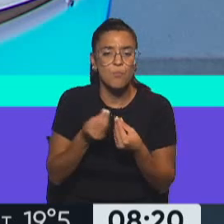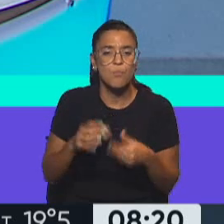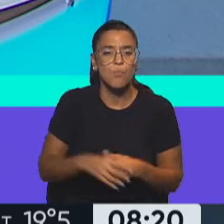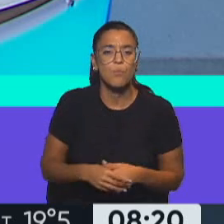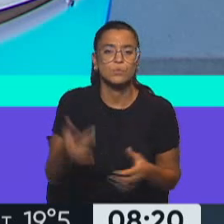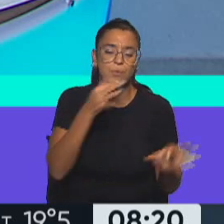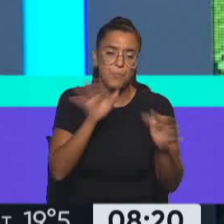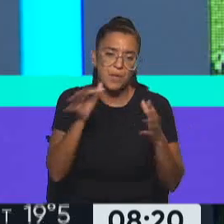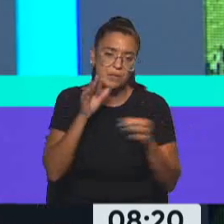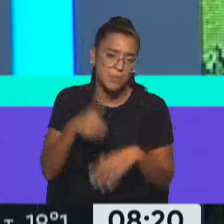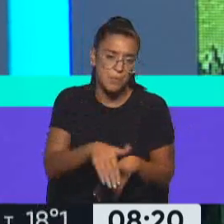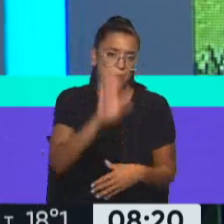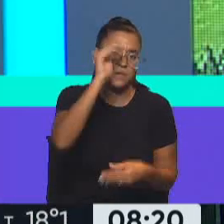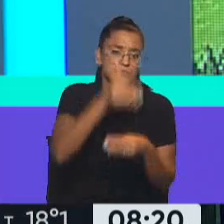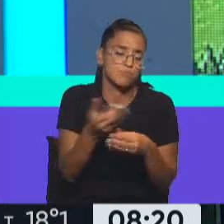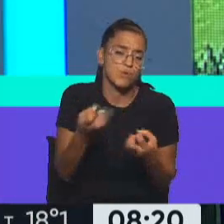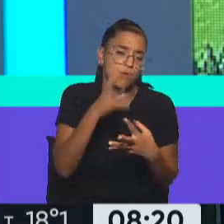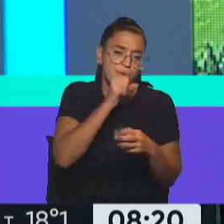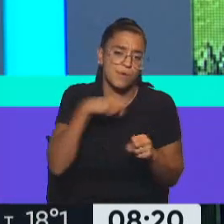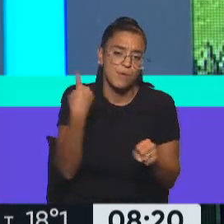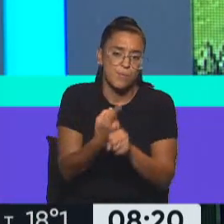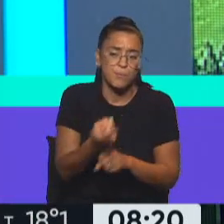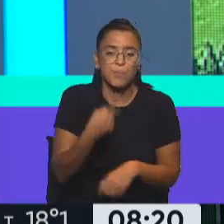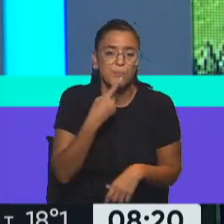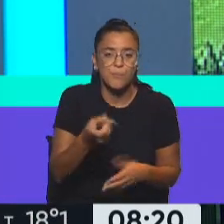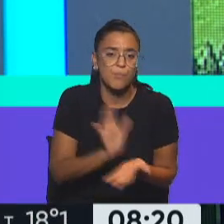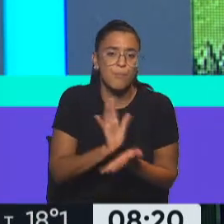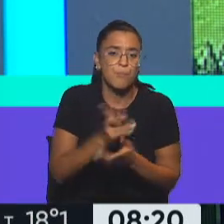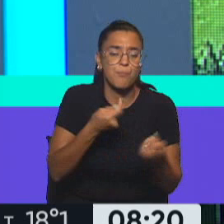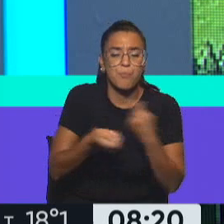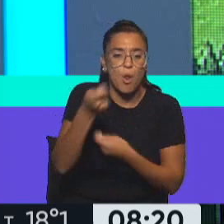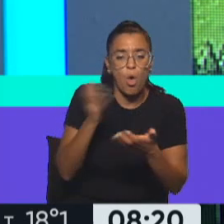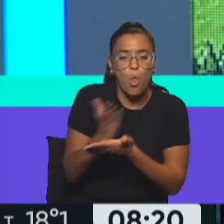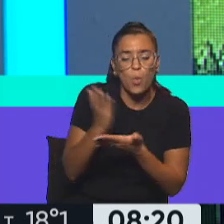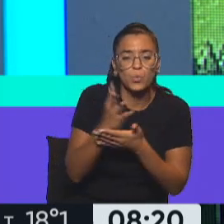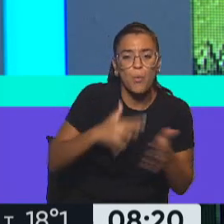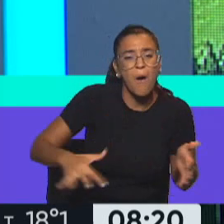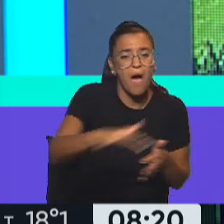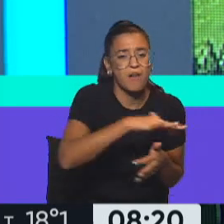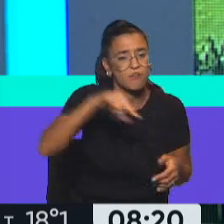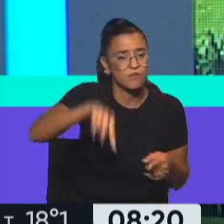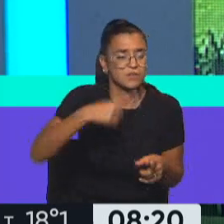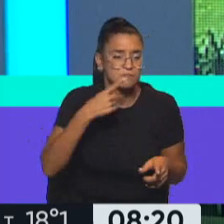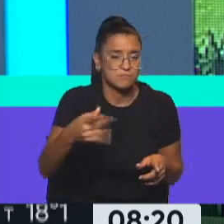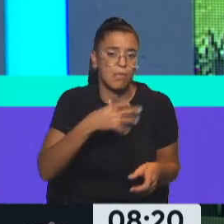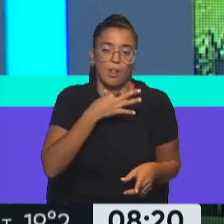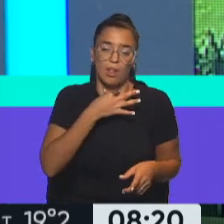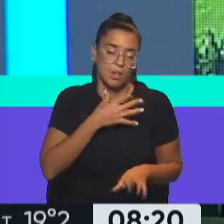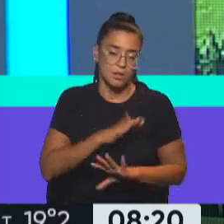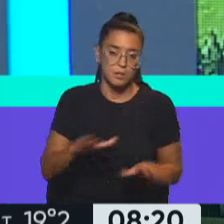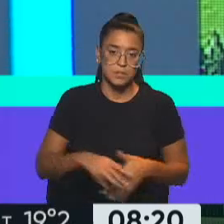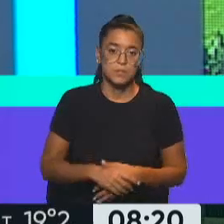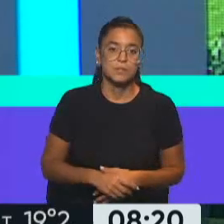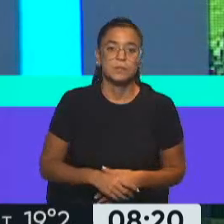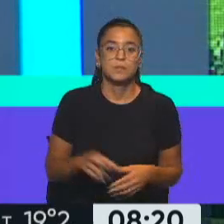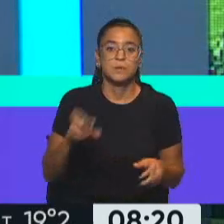la venta y que piensan cerrar porque no pueden sostener. Los productores más chicos, las panaderías de barrio, esto prácticamente los tiene aniquilados. Los despachos